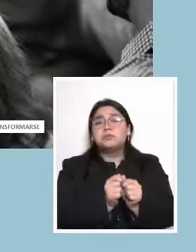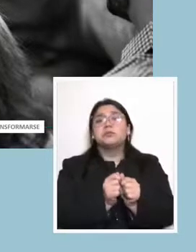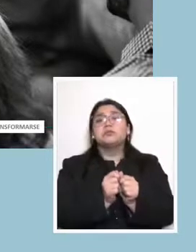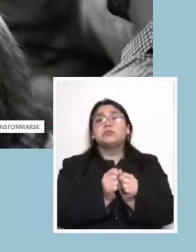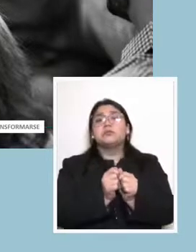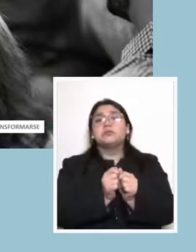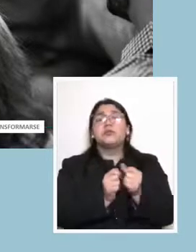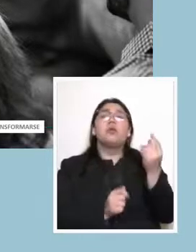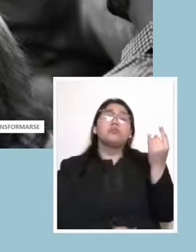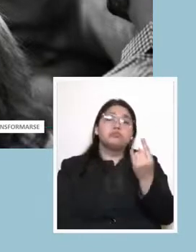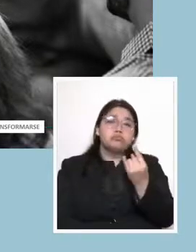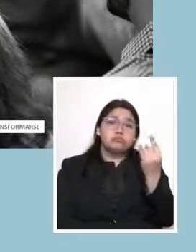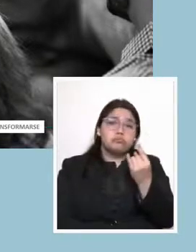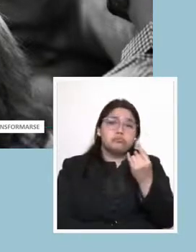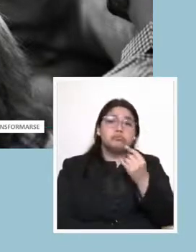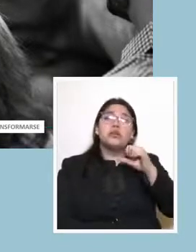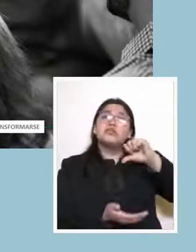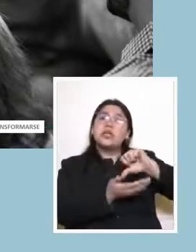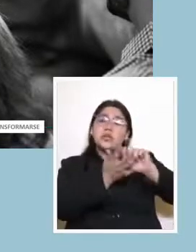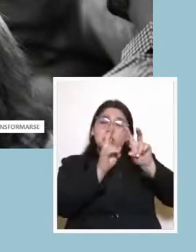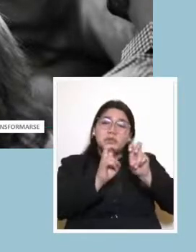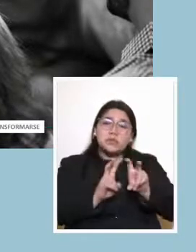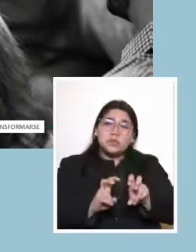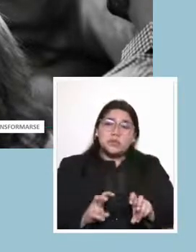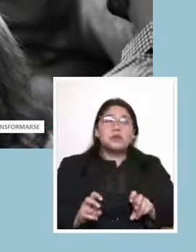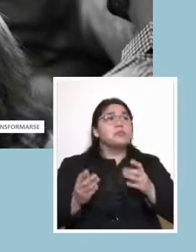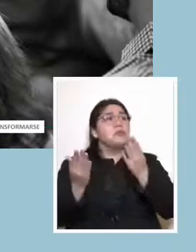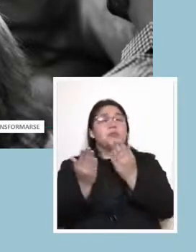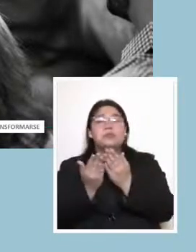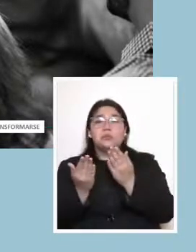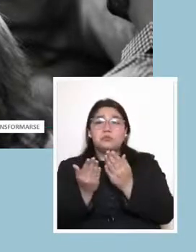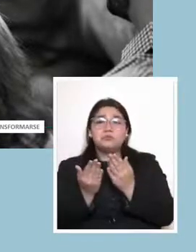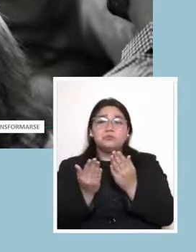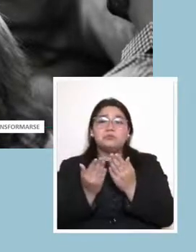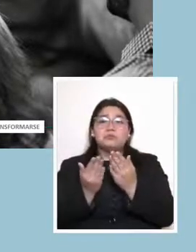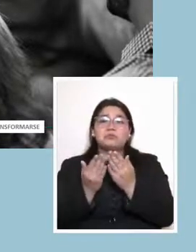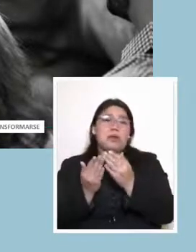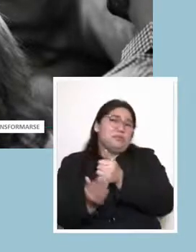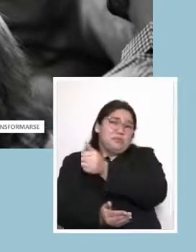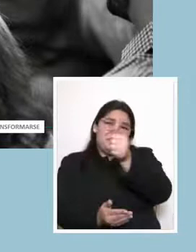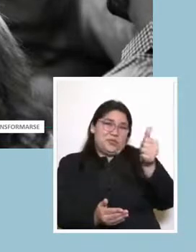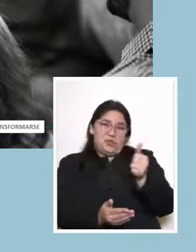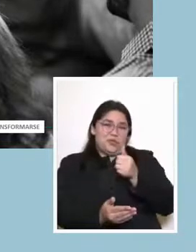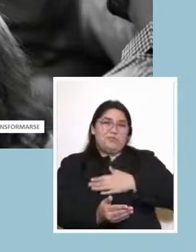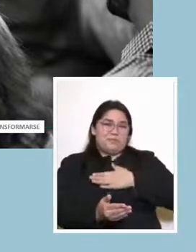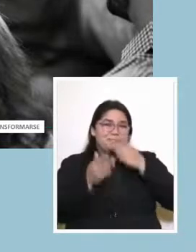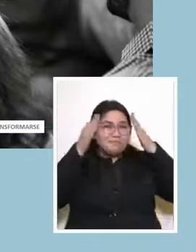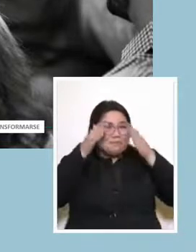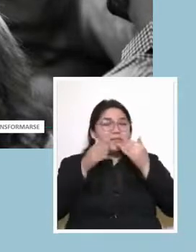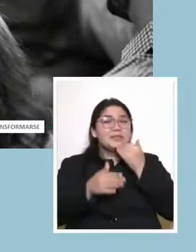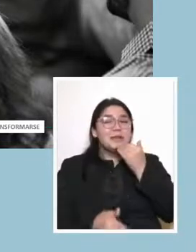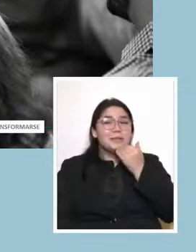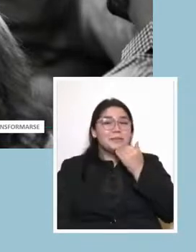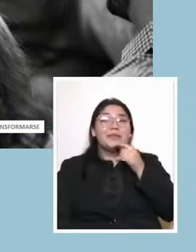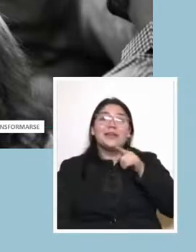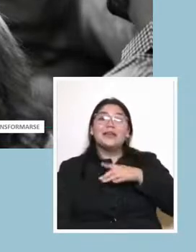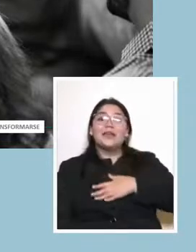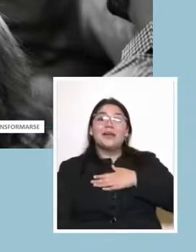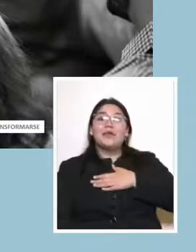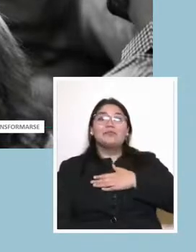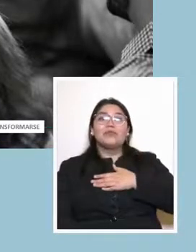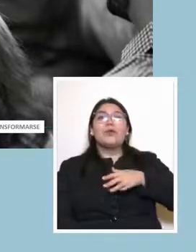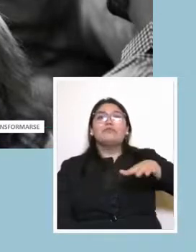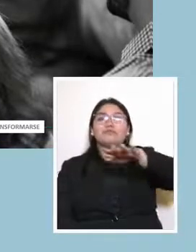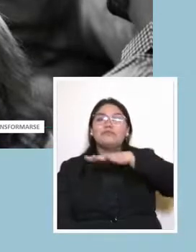o universidades, centros de investigación, estudiantes y absolutamente todo. Queremos generar esta instancia de formación.